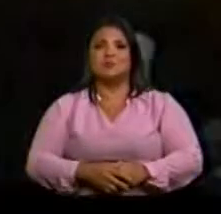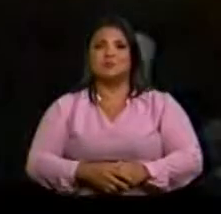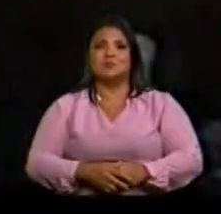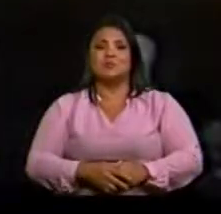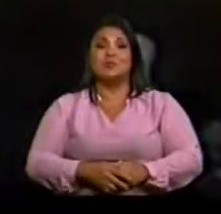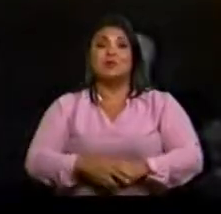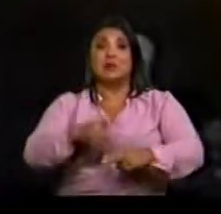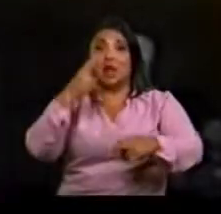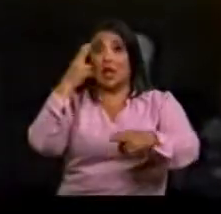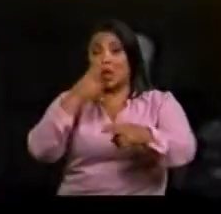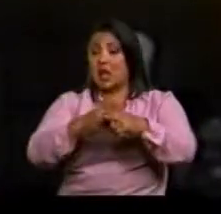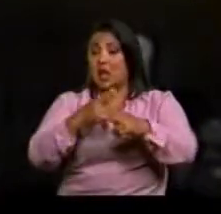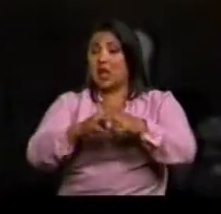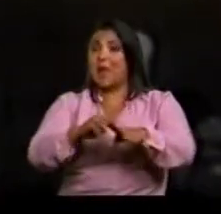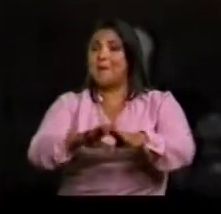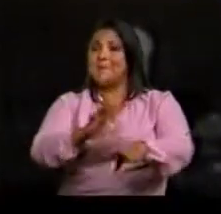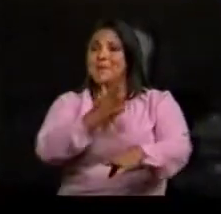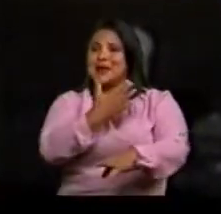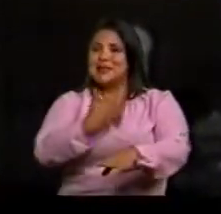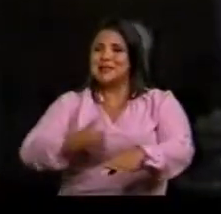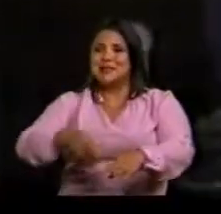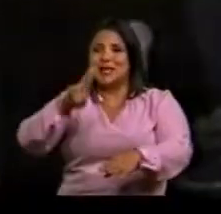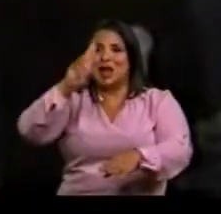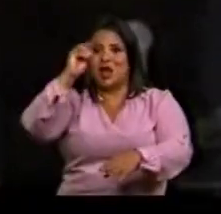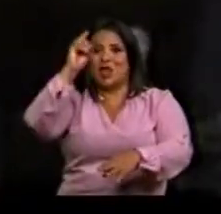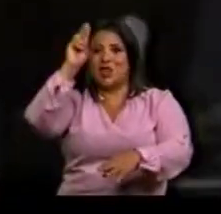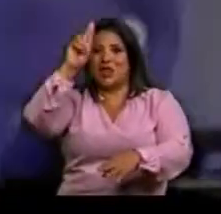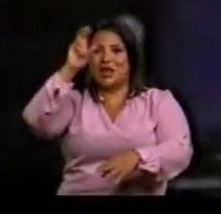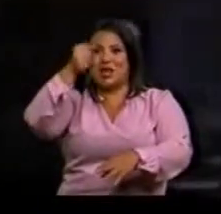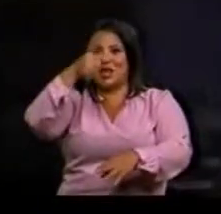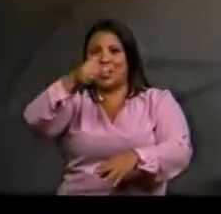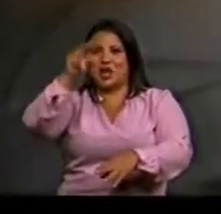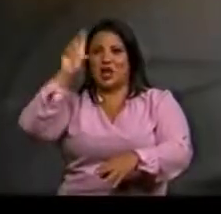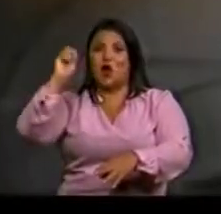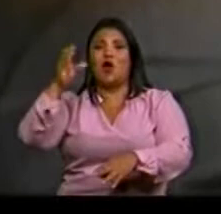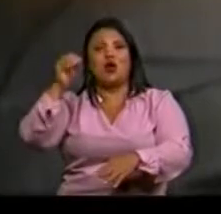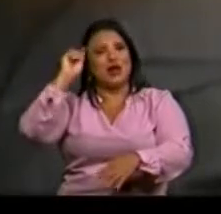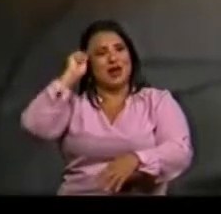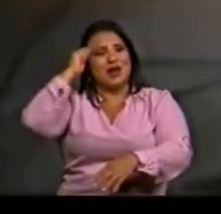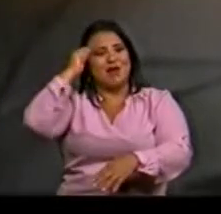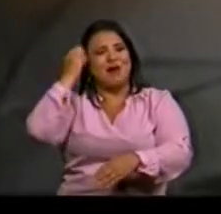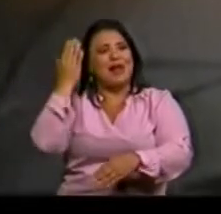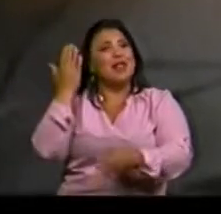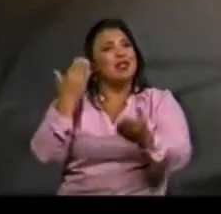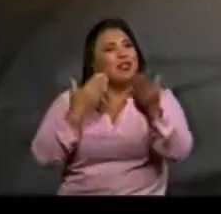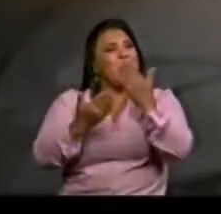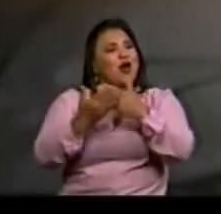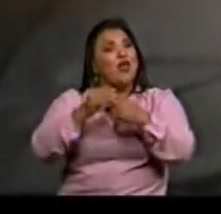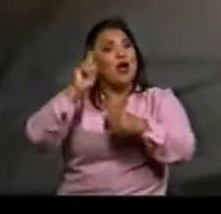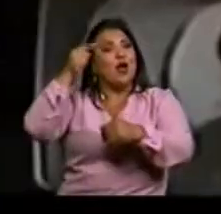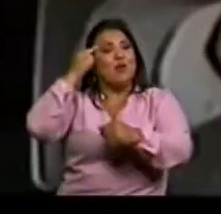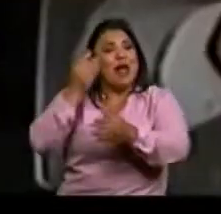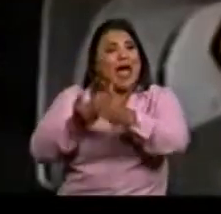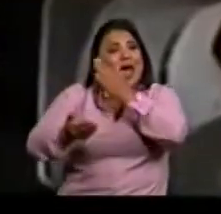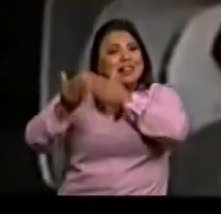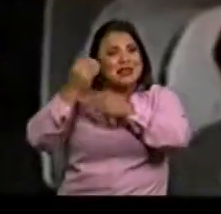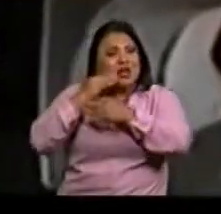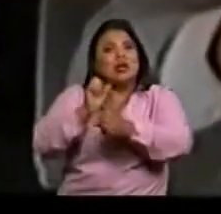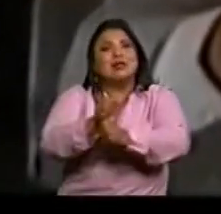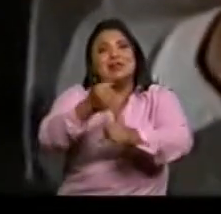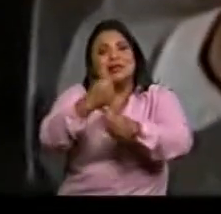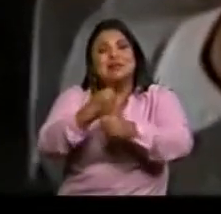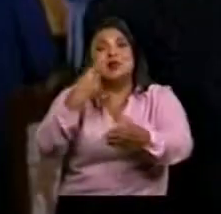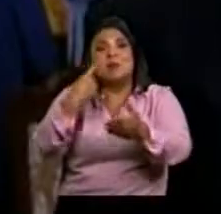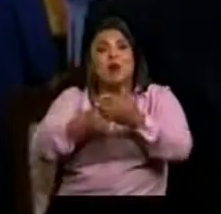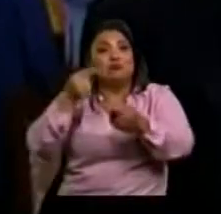El expresidente de la República, Rodrigo Borja, aún recuerda los alcances ejecutivos que su gobierno hizo para pretender